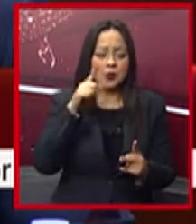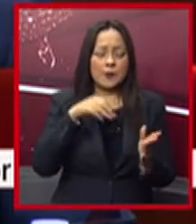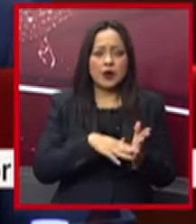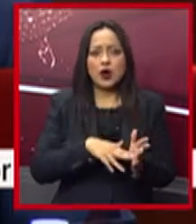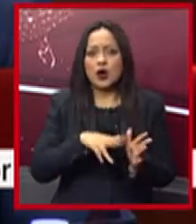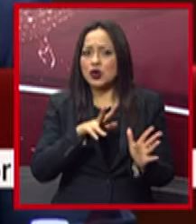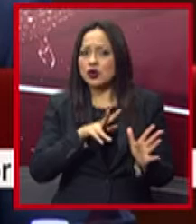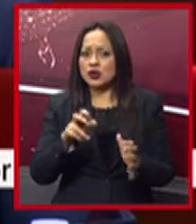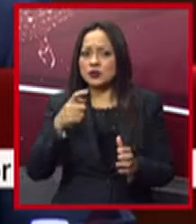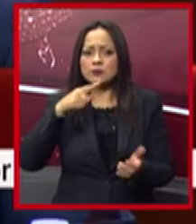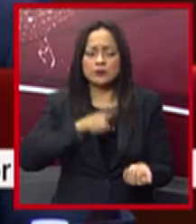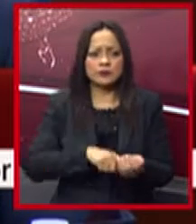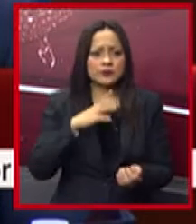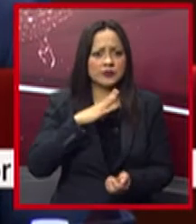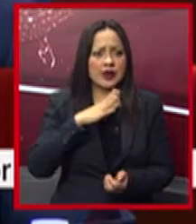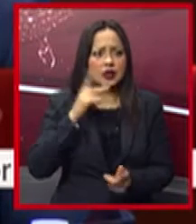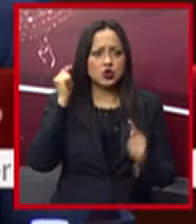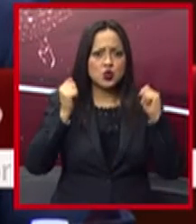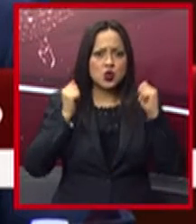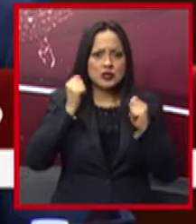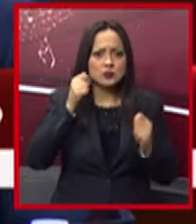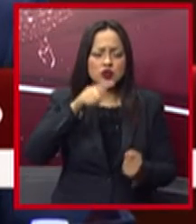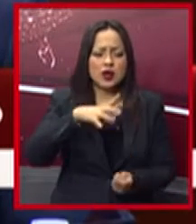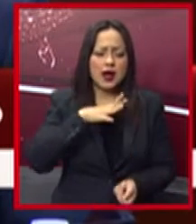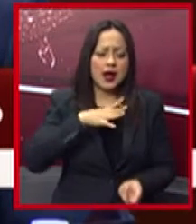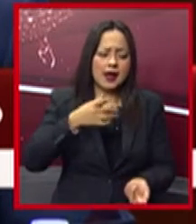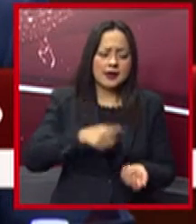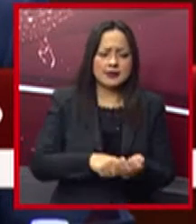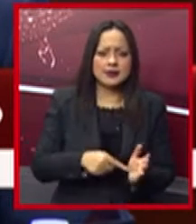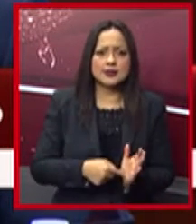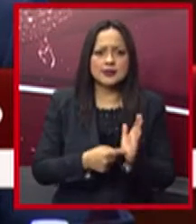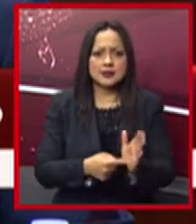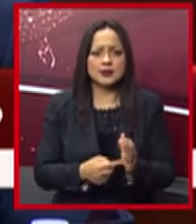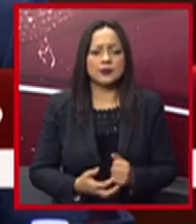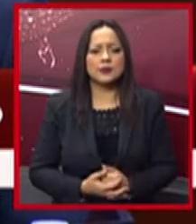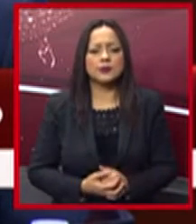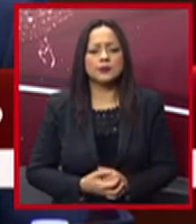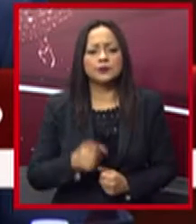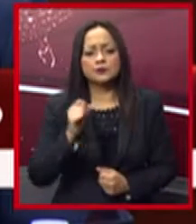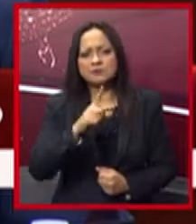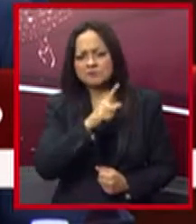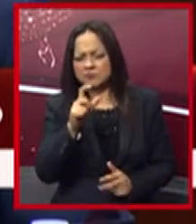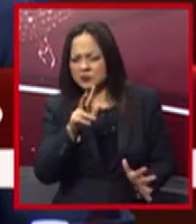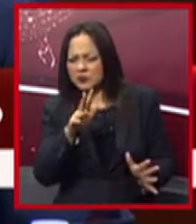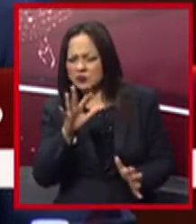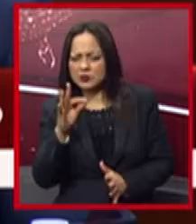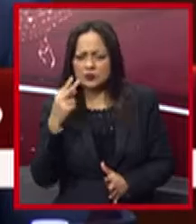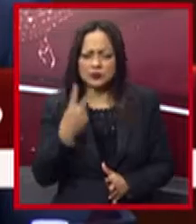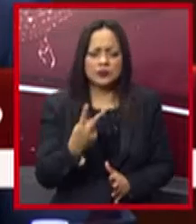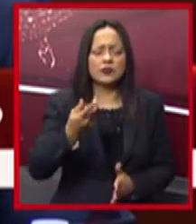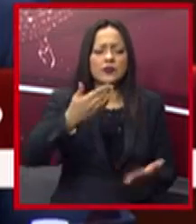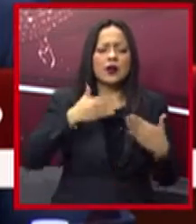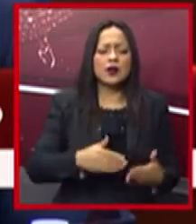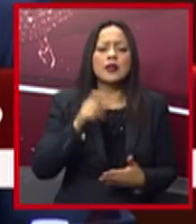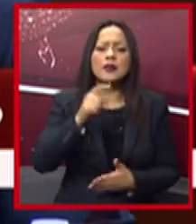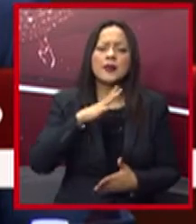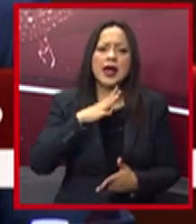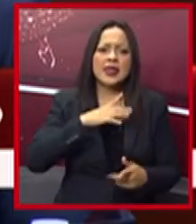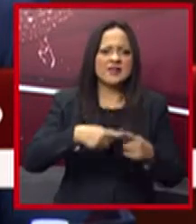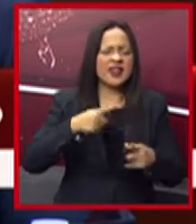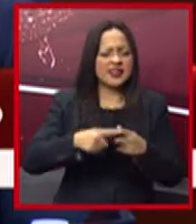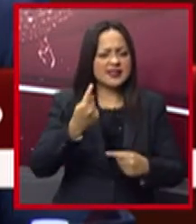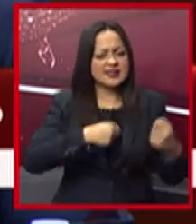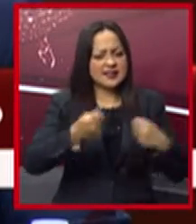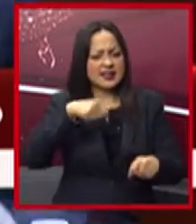11.800. Luego el sector turístico, particularmente las aerolíneas, con 5.442. Después tiendas departamentales